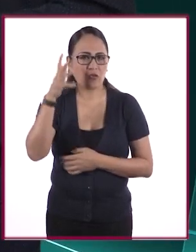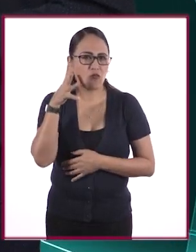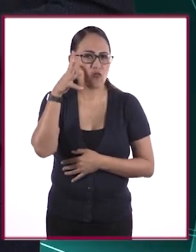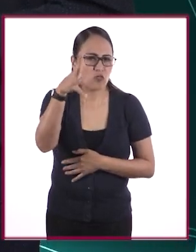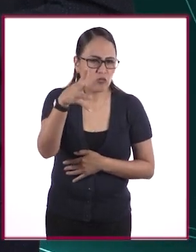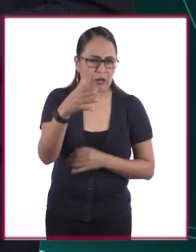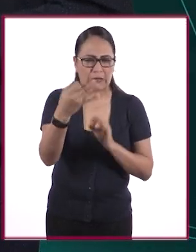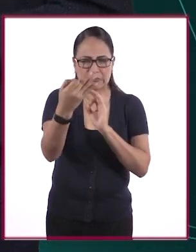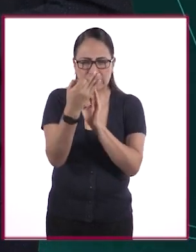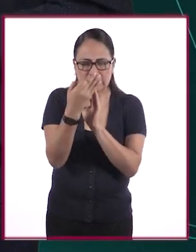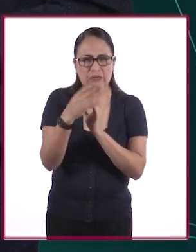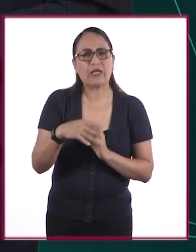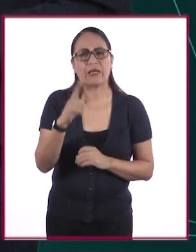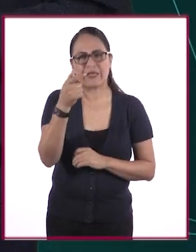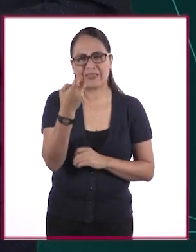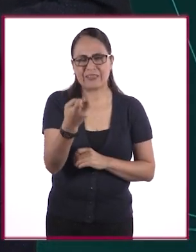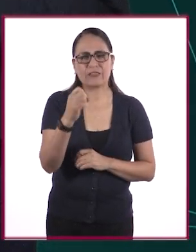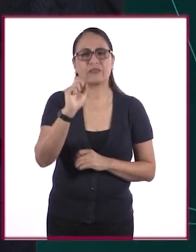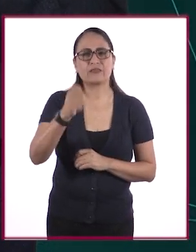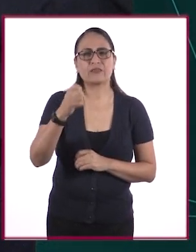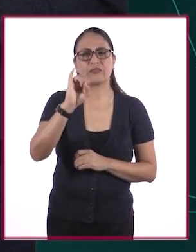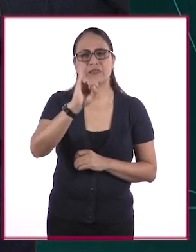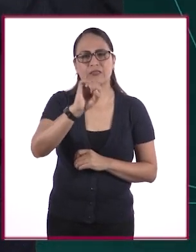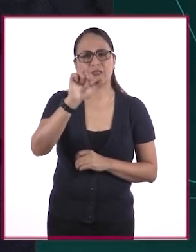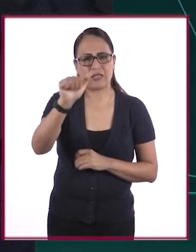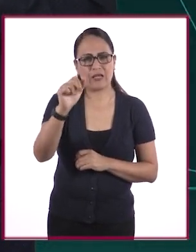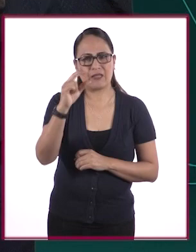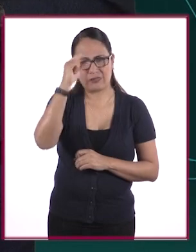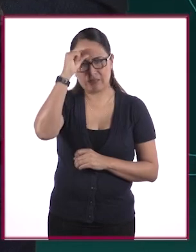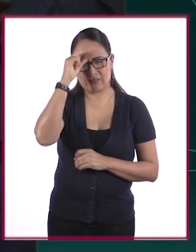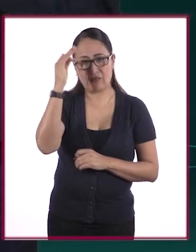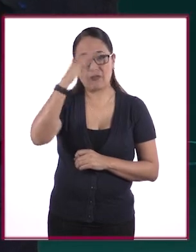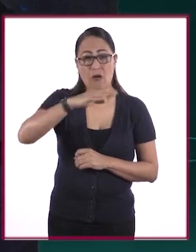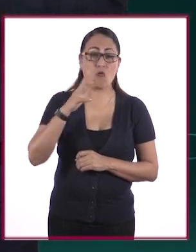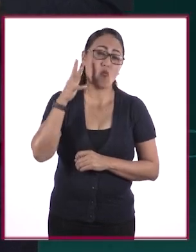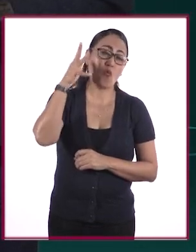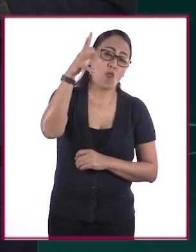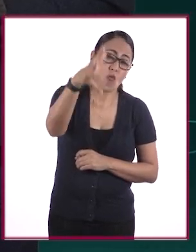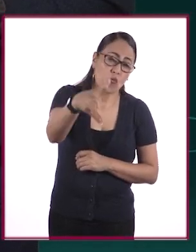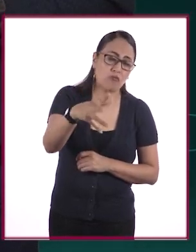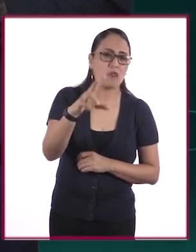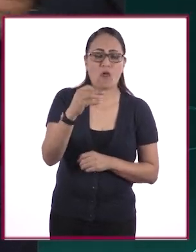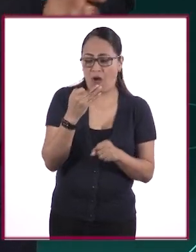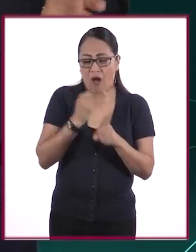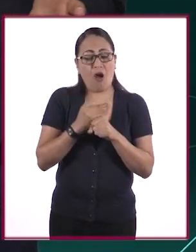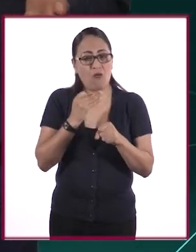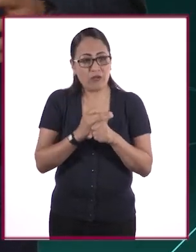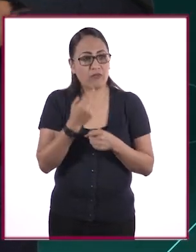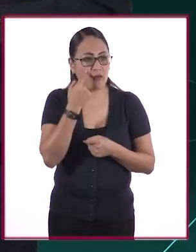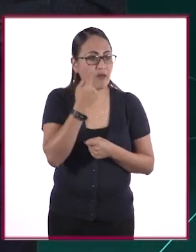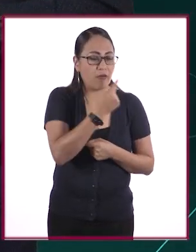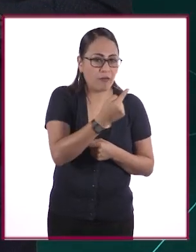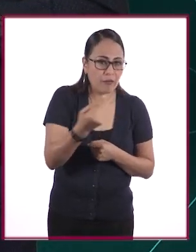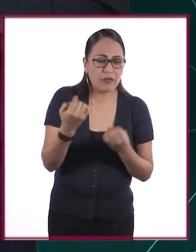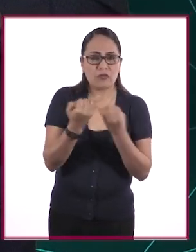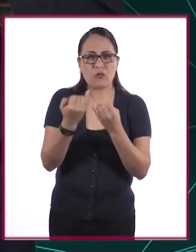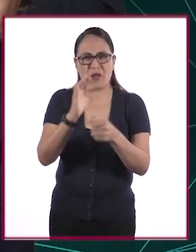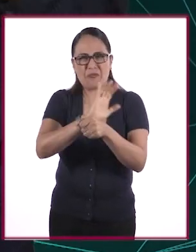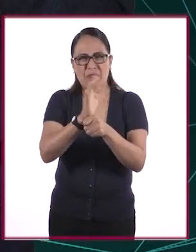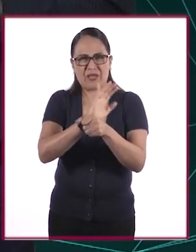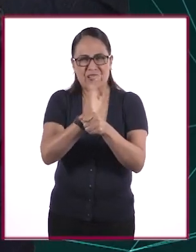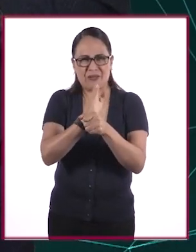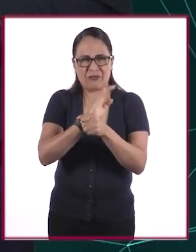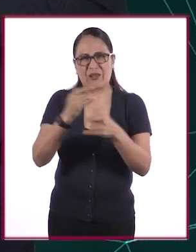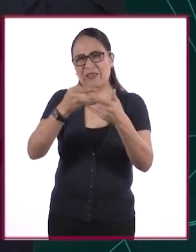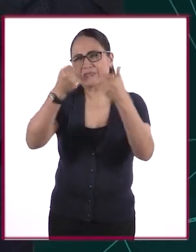tanto del futuro, es la inteligencia artificial. Tiene razón, Shada, ya no es del futuro, está entre nosotros. Solo que en las películas de ciencia ficción nos han